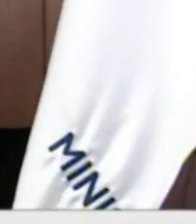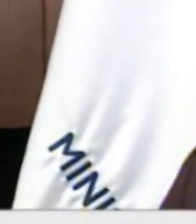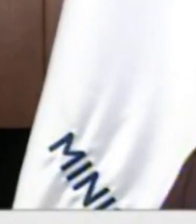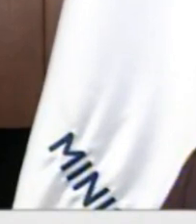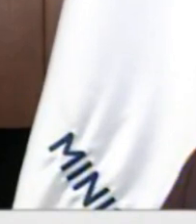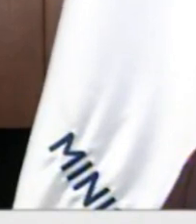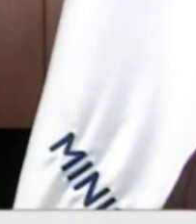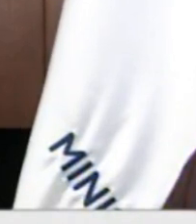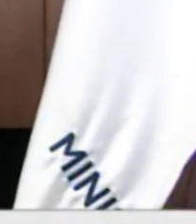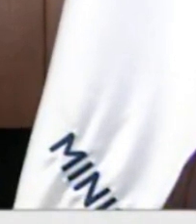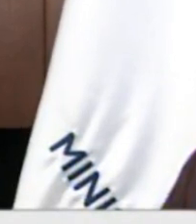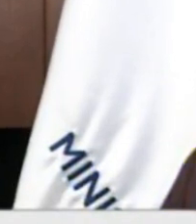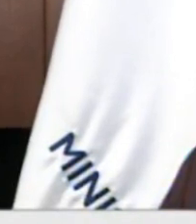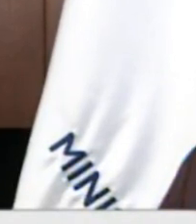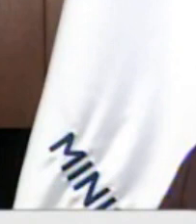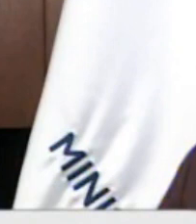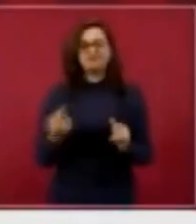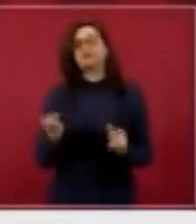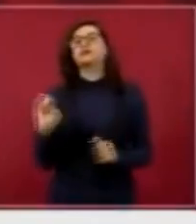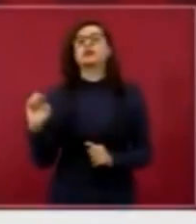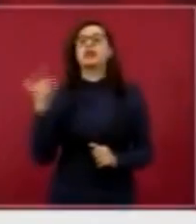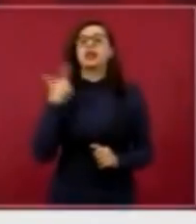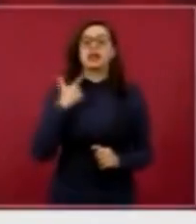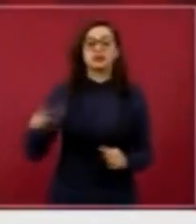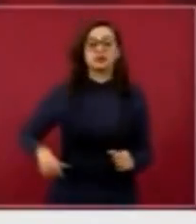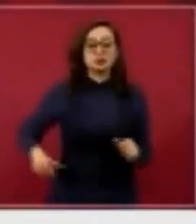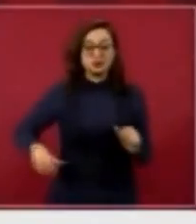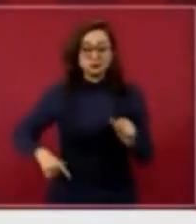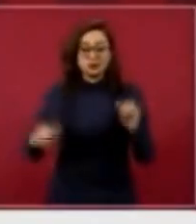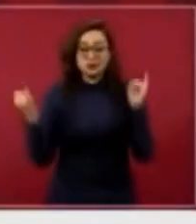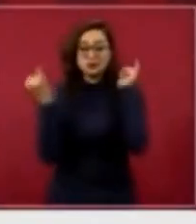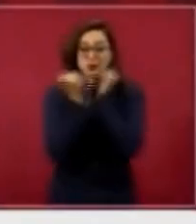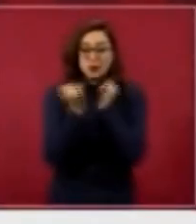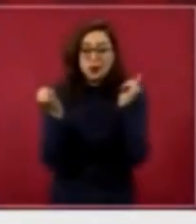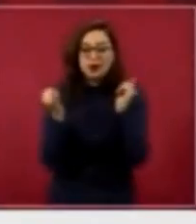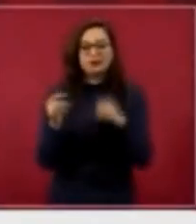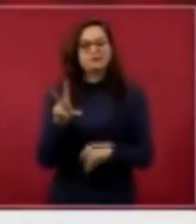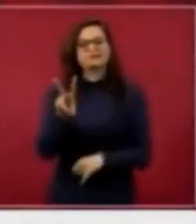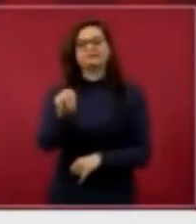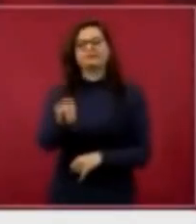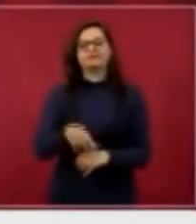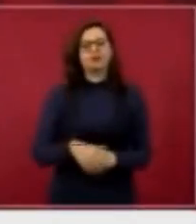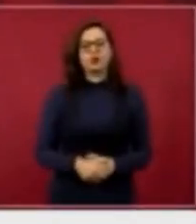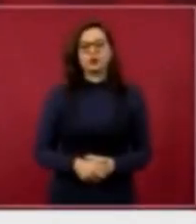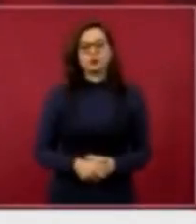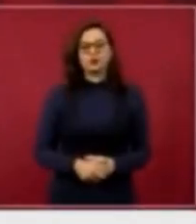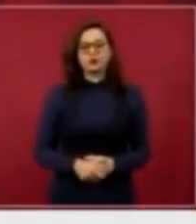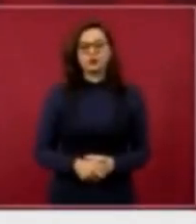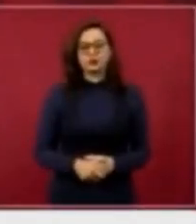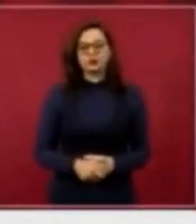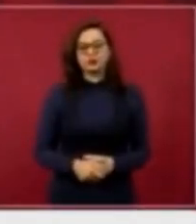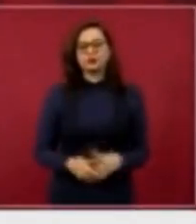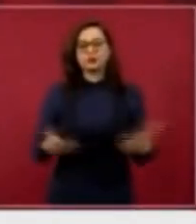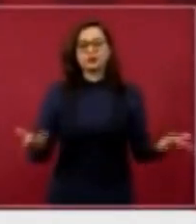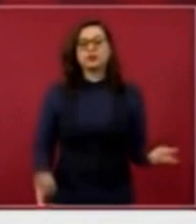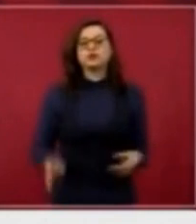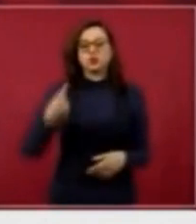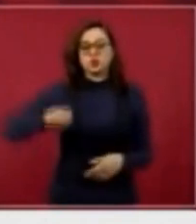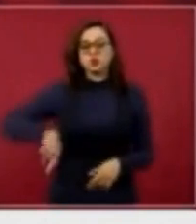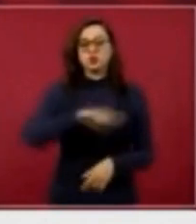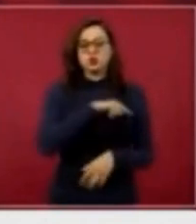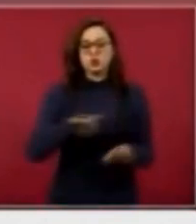sería de ver exactamente cómo puede coincidir el presidente giammatei y el presidente a andrés manuel